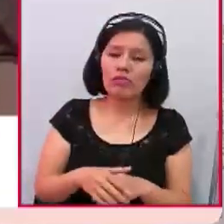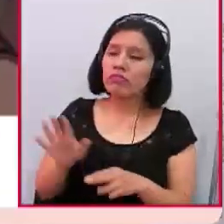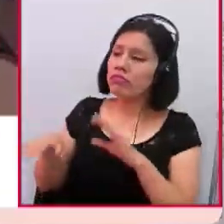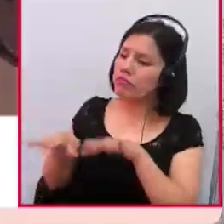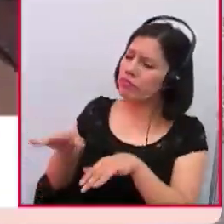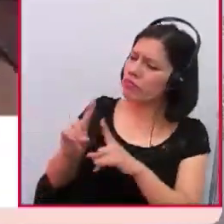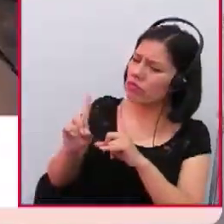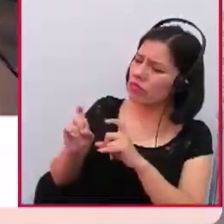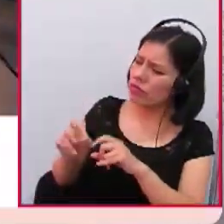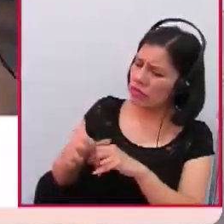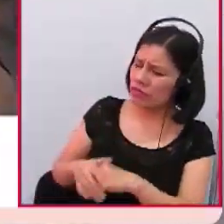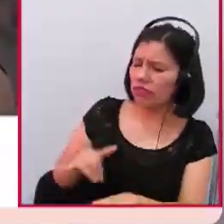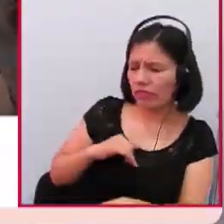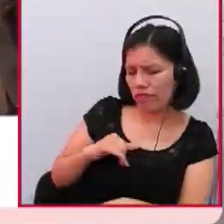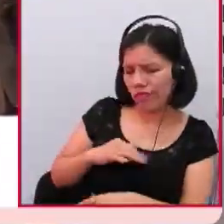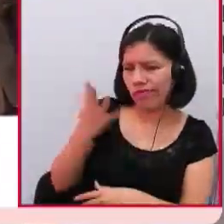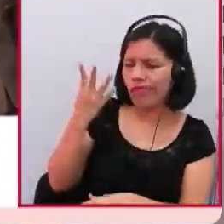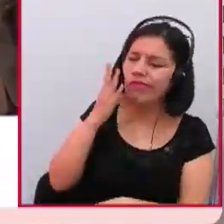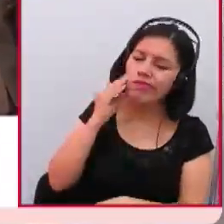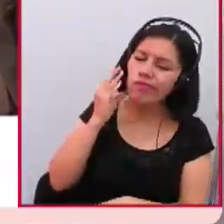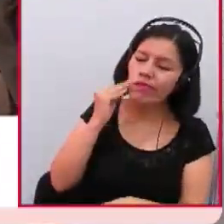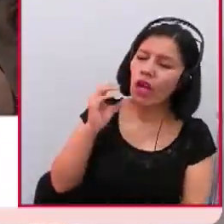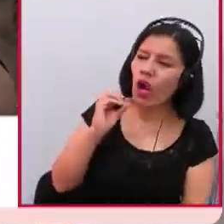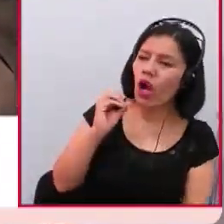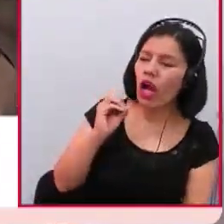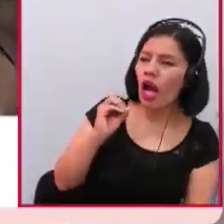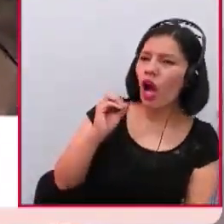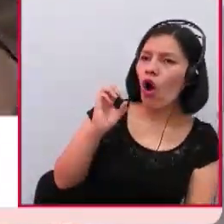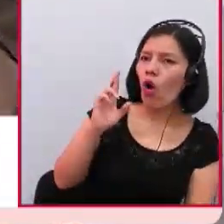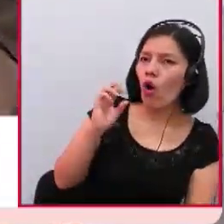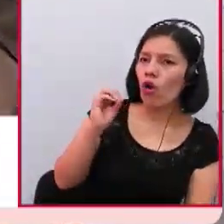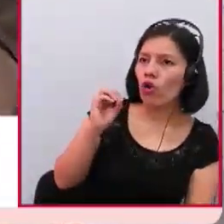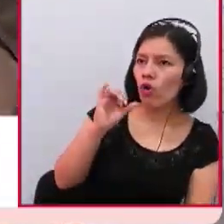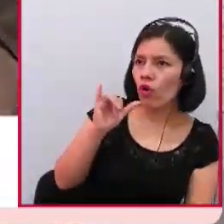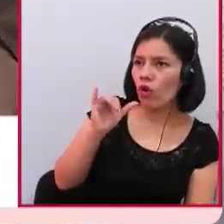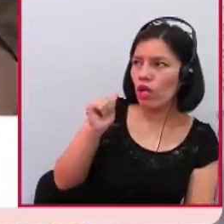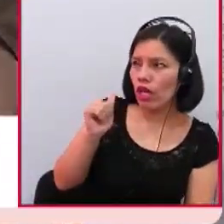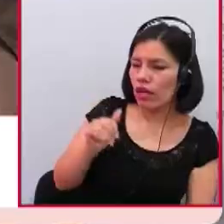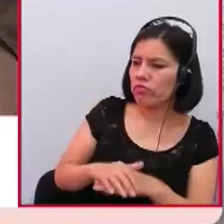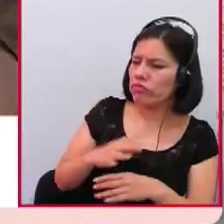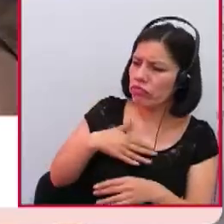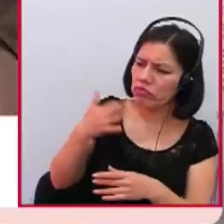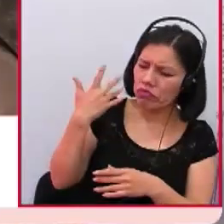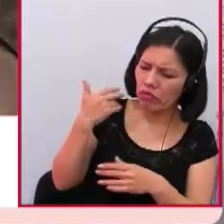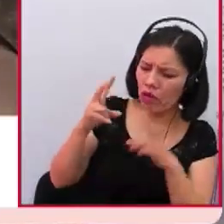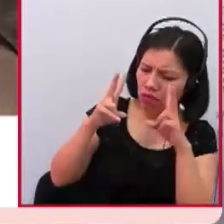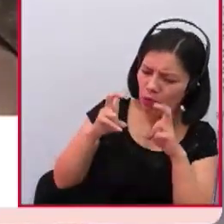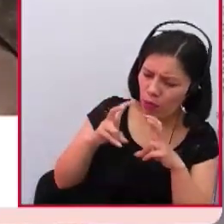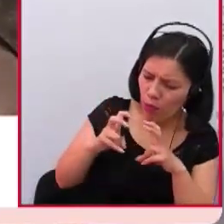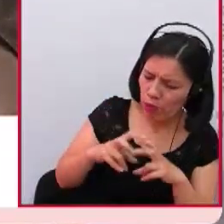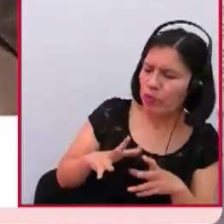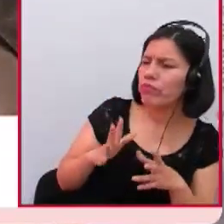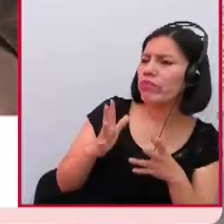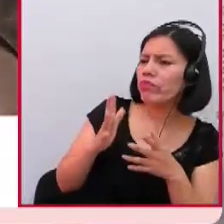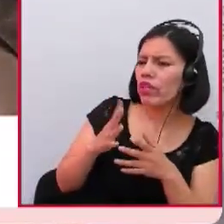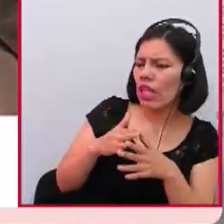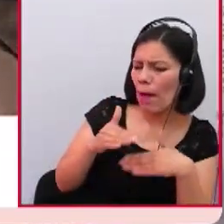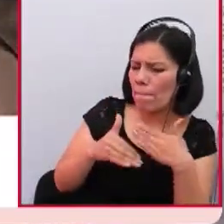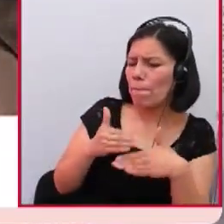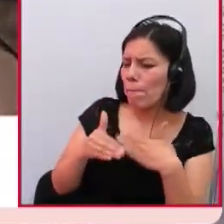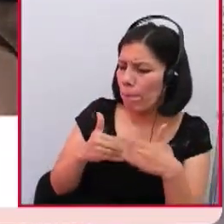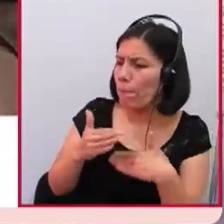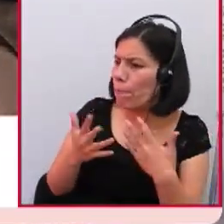estado trabajando en forma, no directamente en la operación, pero sí trabajábamos como investigadores de los procesos.